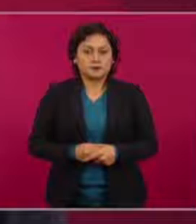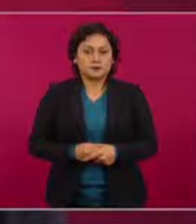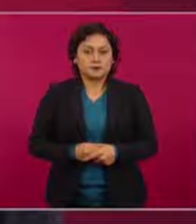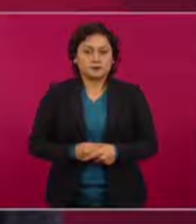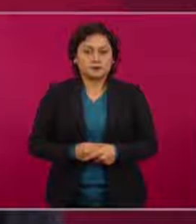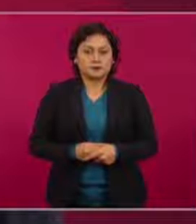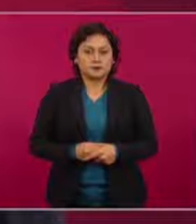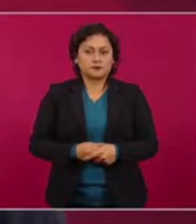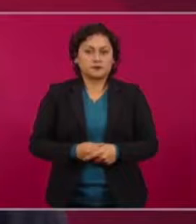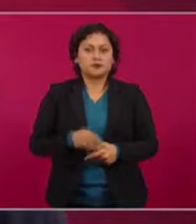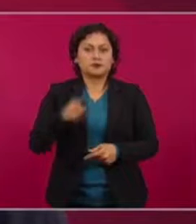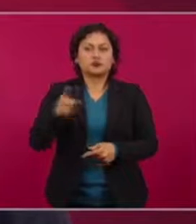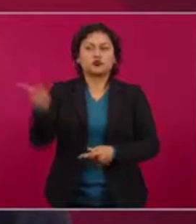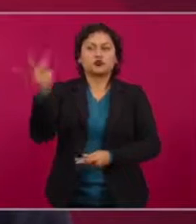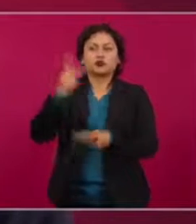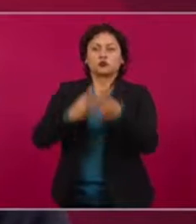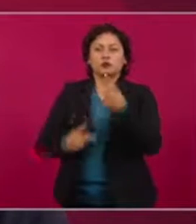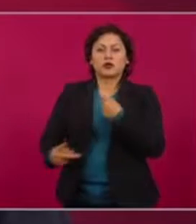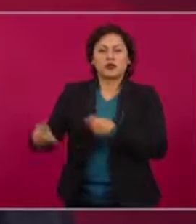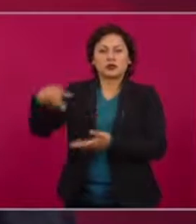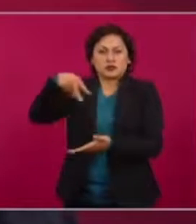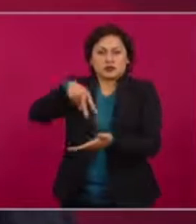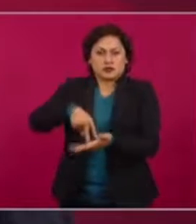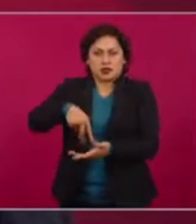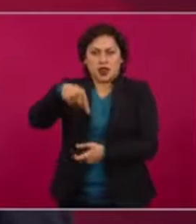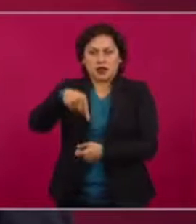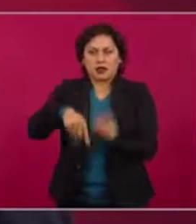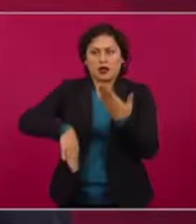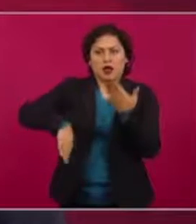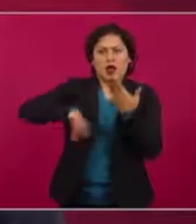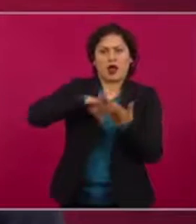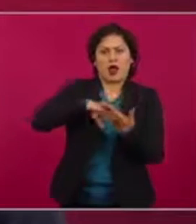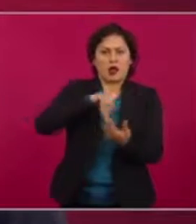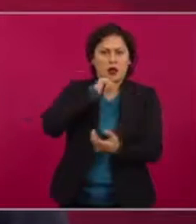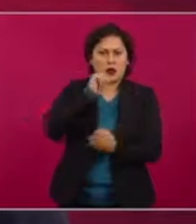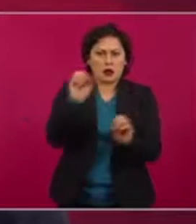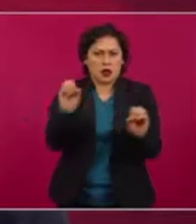afectando al gobierno, ¿no?, solo porque